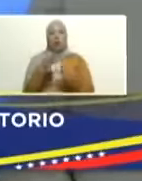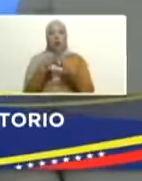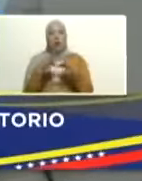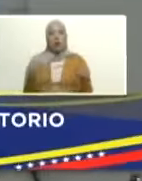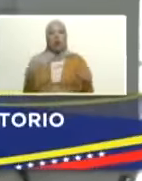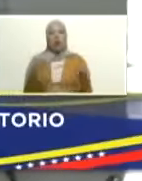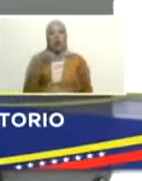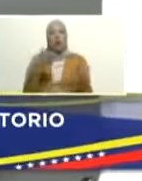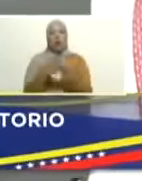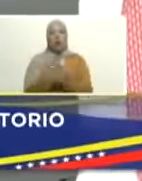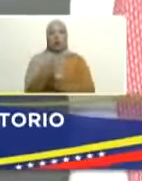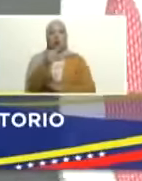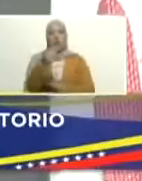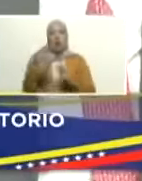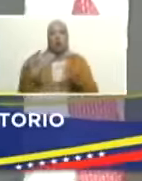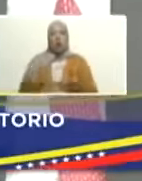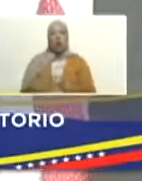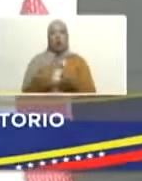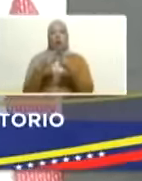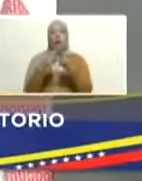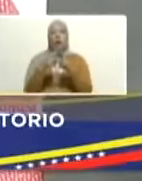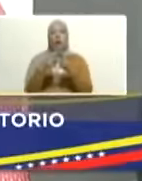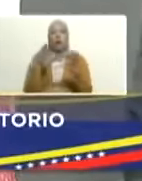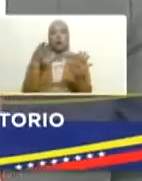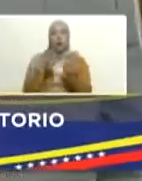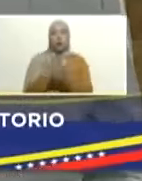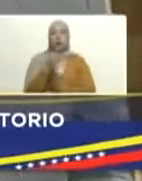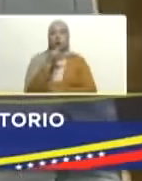tolerancia, de encuentro y reencuentro.